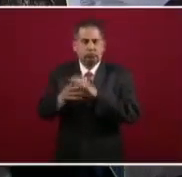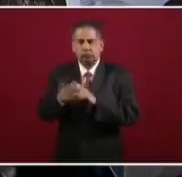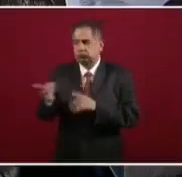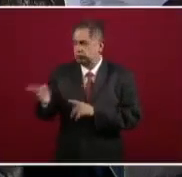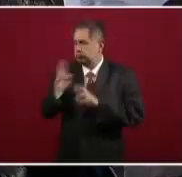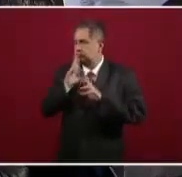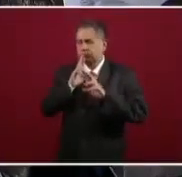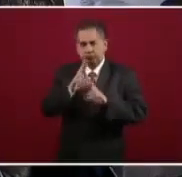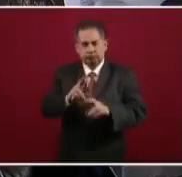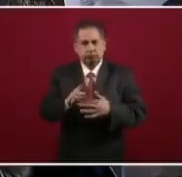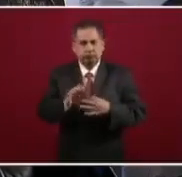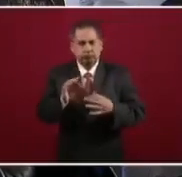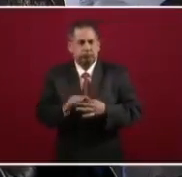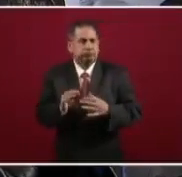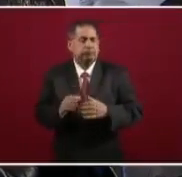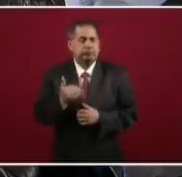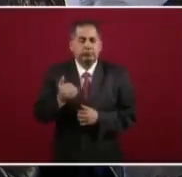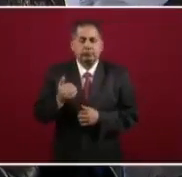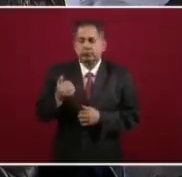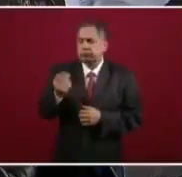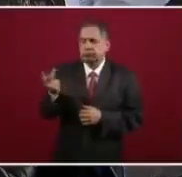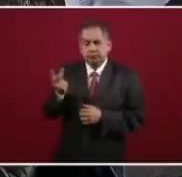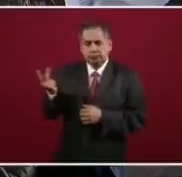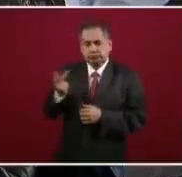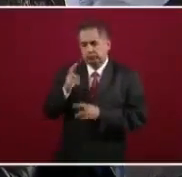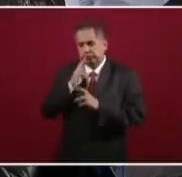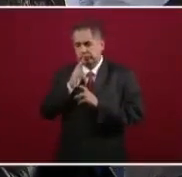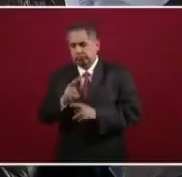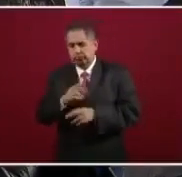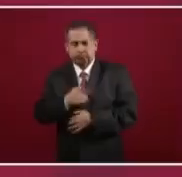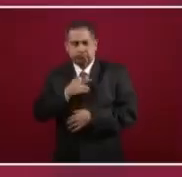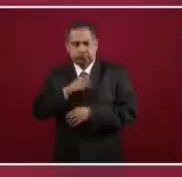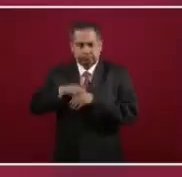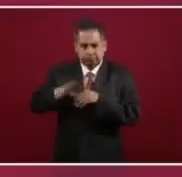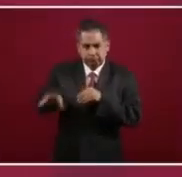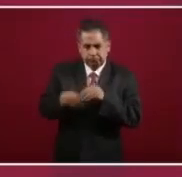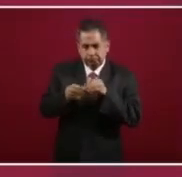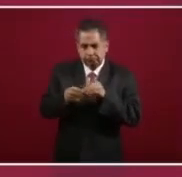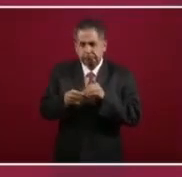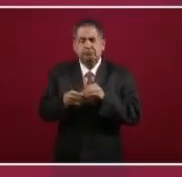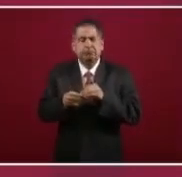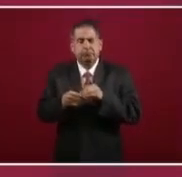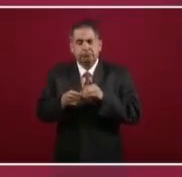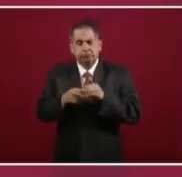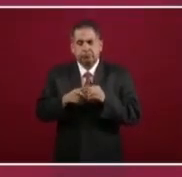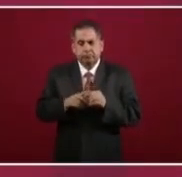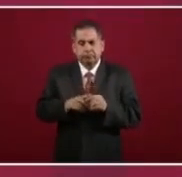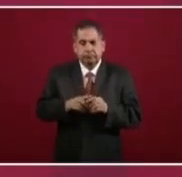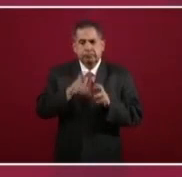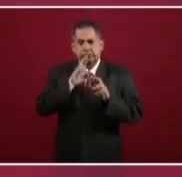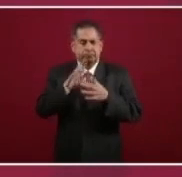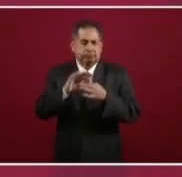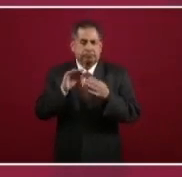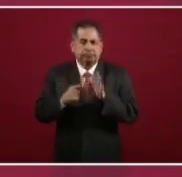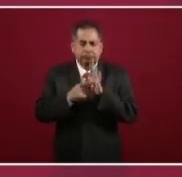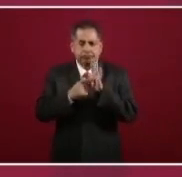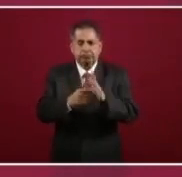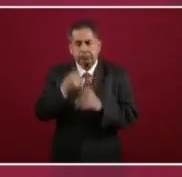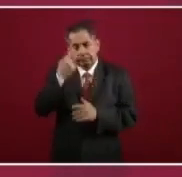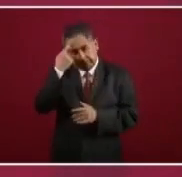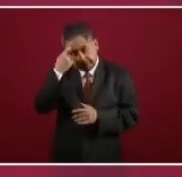alfonso y elena sandoval quiere quieren este exponerles